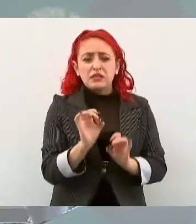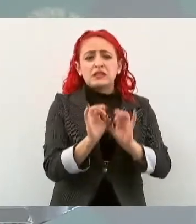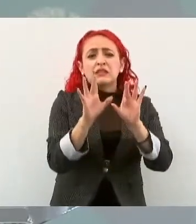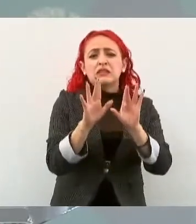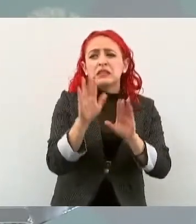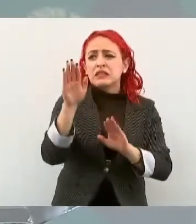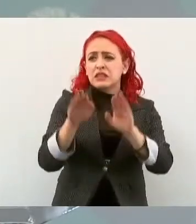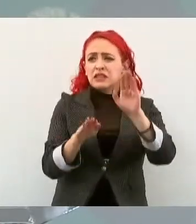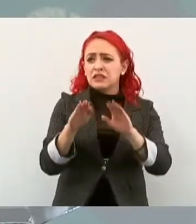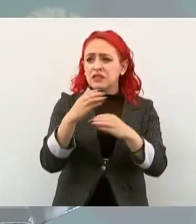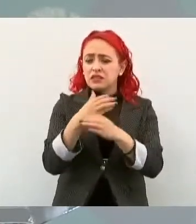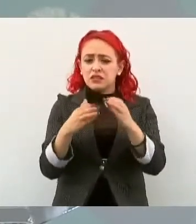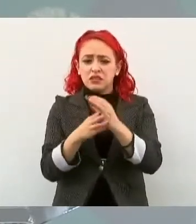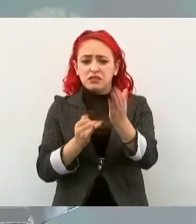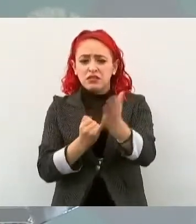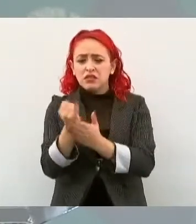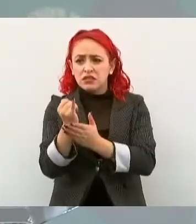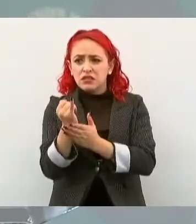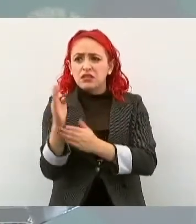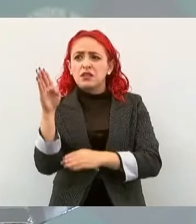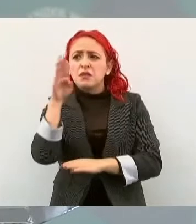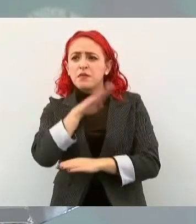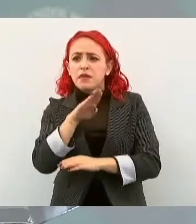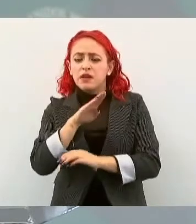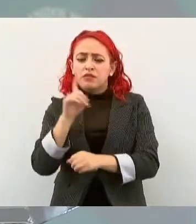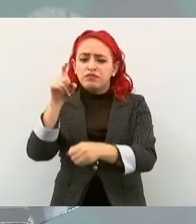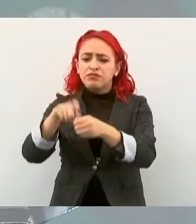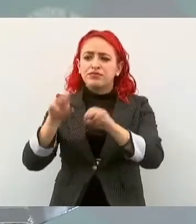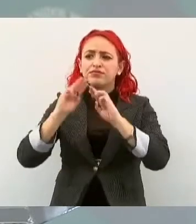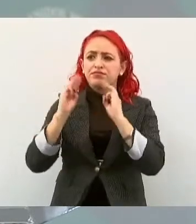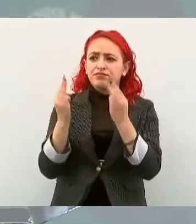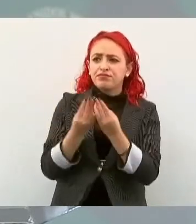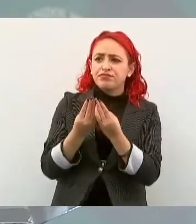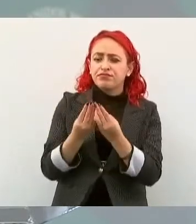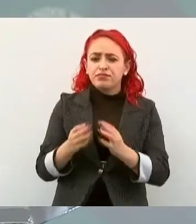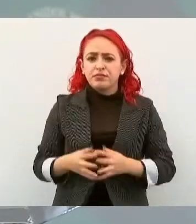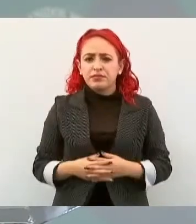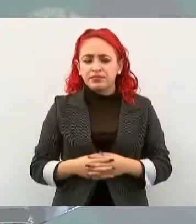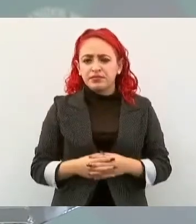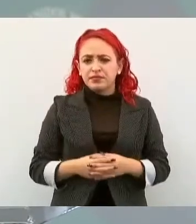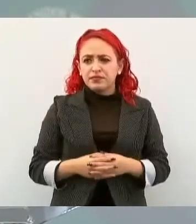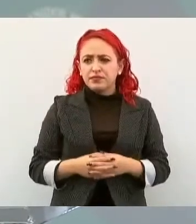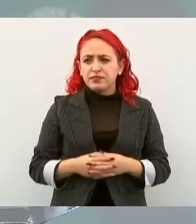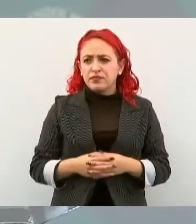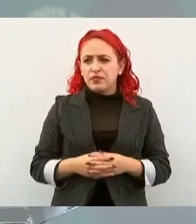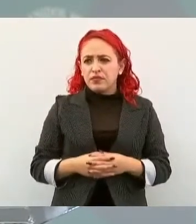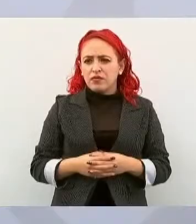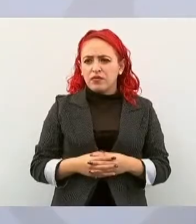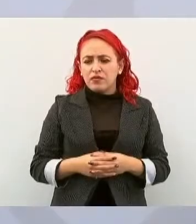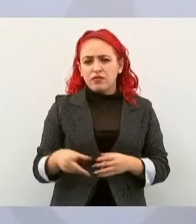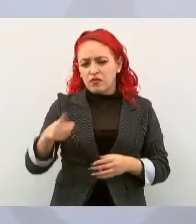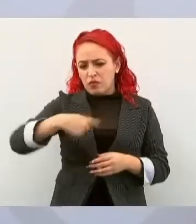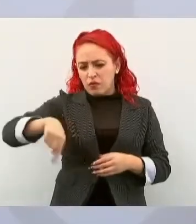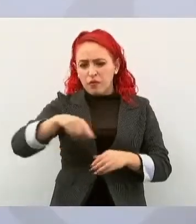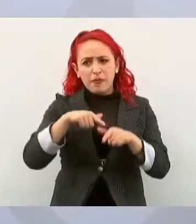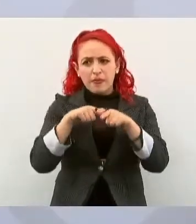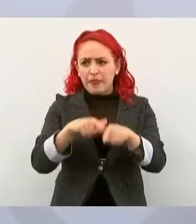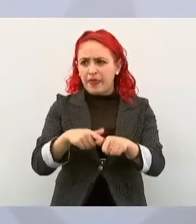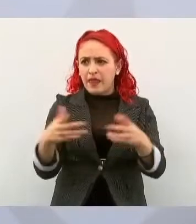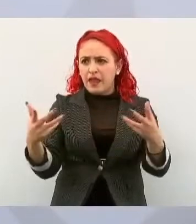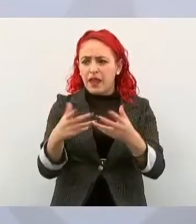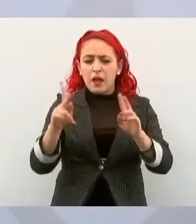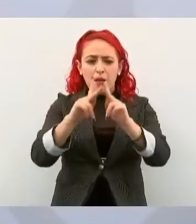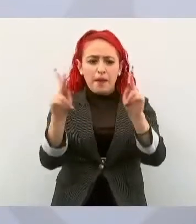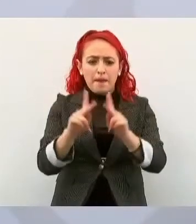a algunos a tomar el camino de la delincuencia. Por eso nosotros sostenemos que la paz